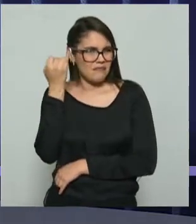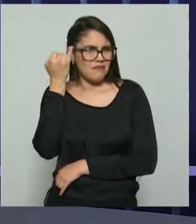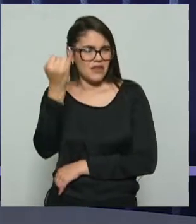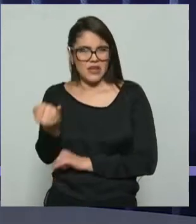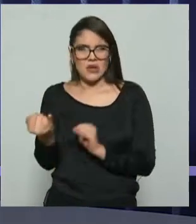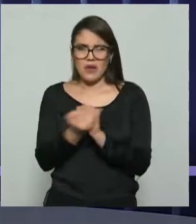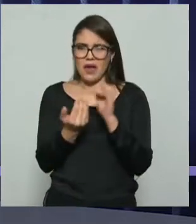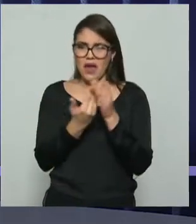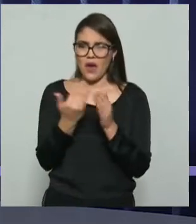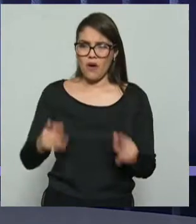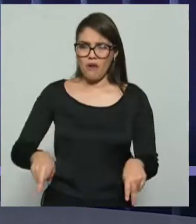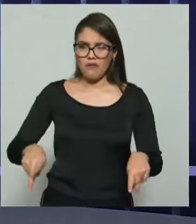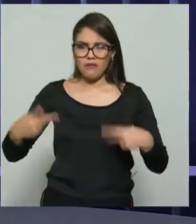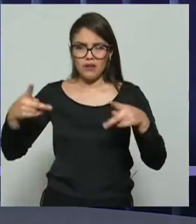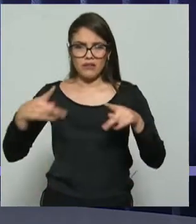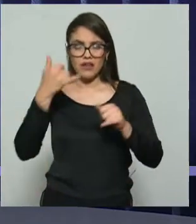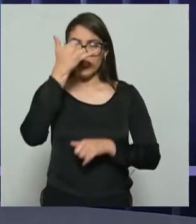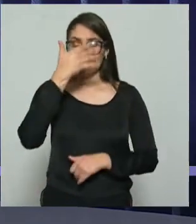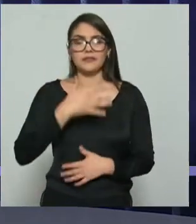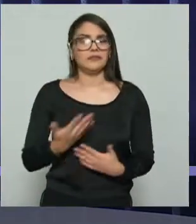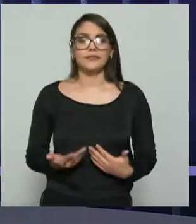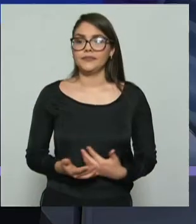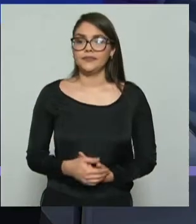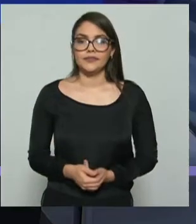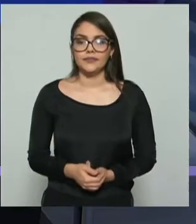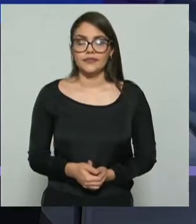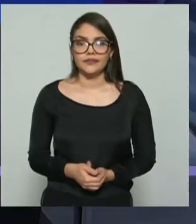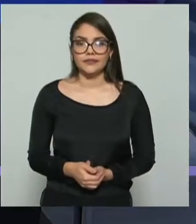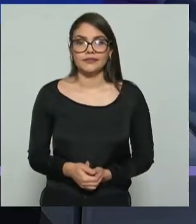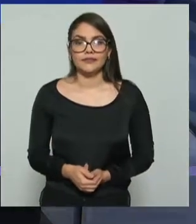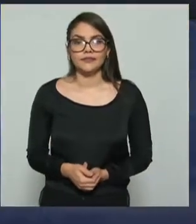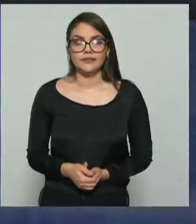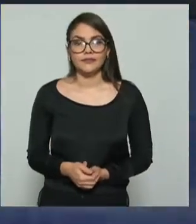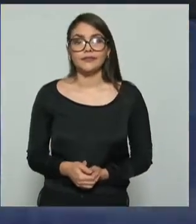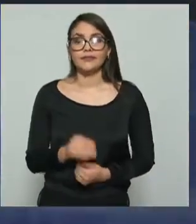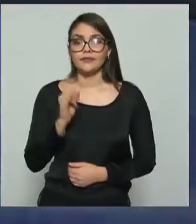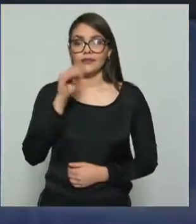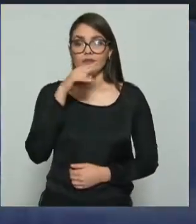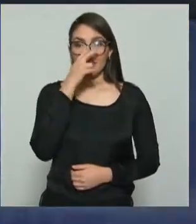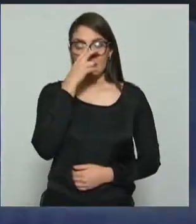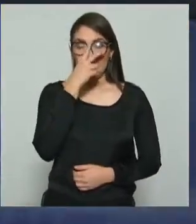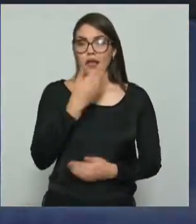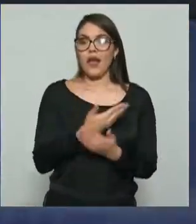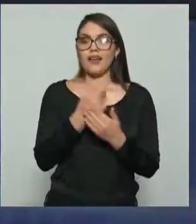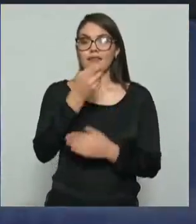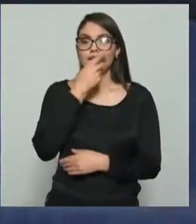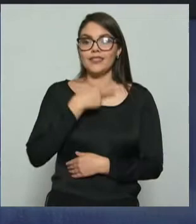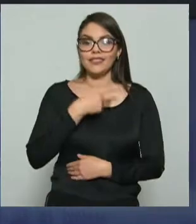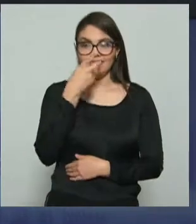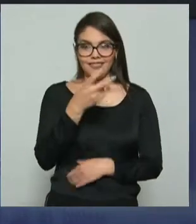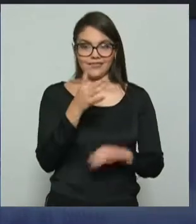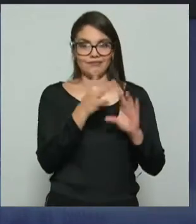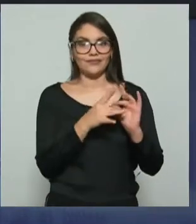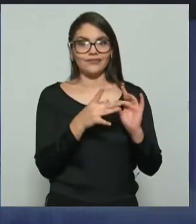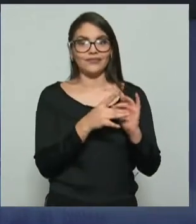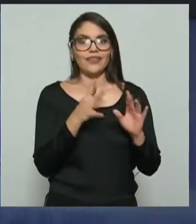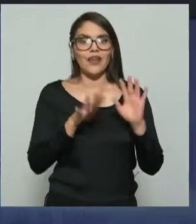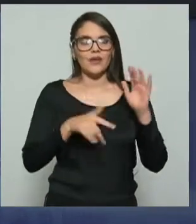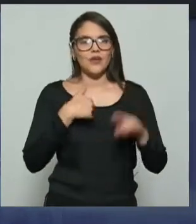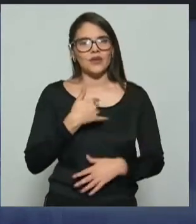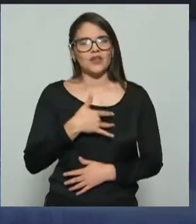estar vendiendo estas imágenes, diputada. Sí, Mariana, fíjate que justo esto que estaban mencionando me lleva a